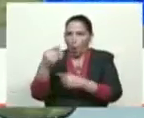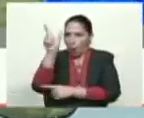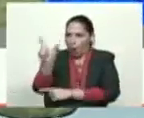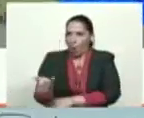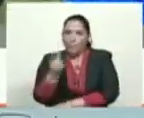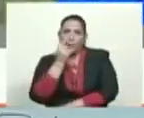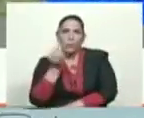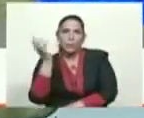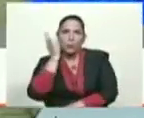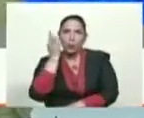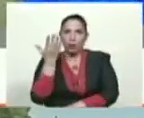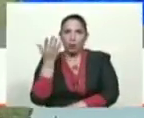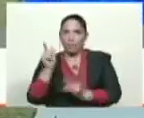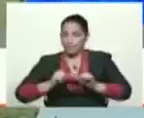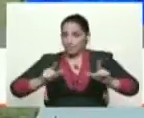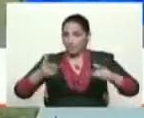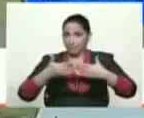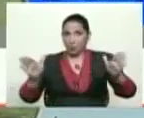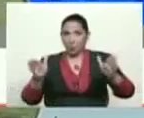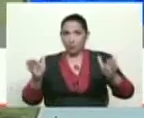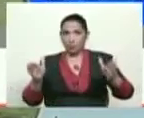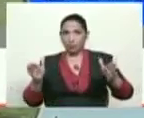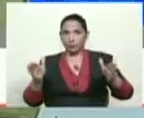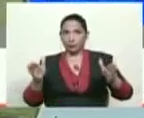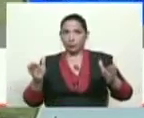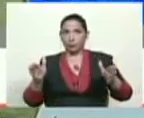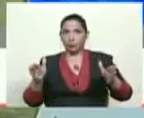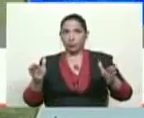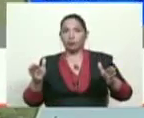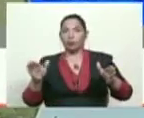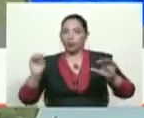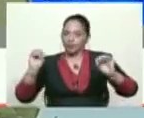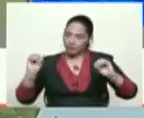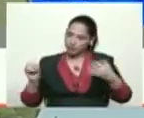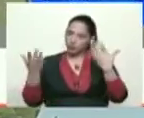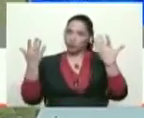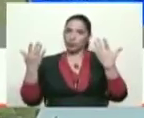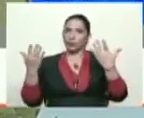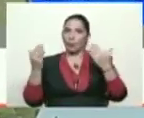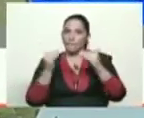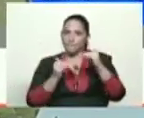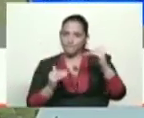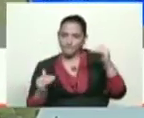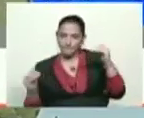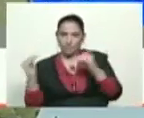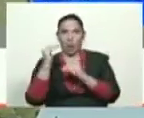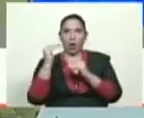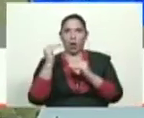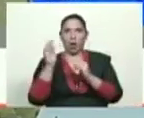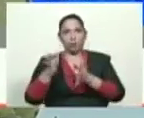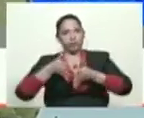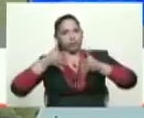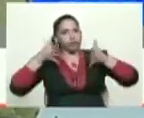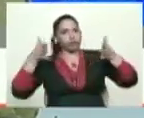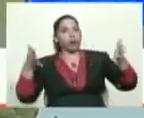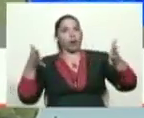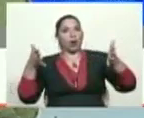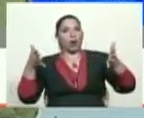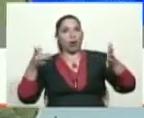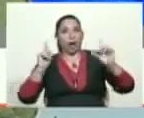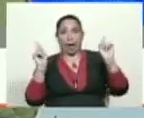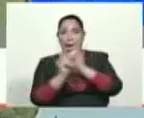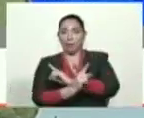de los espacios públicos lograremos un salto enorme cualitativo